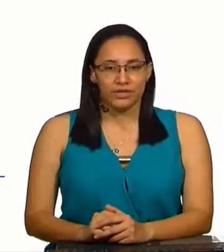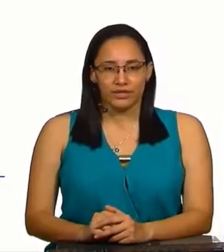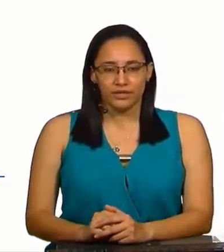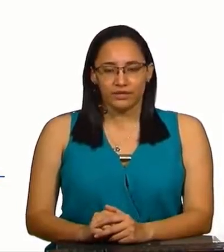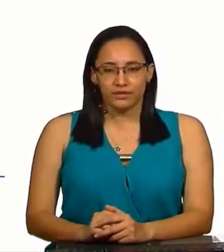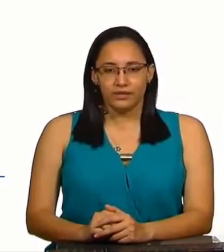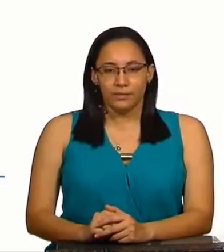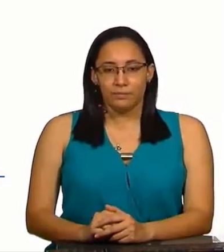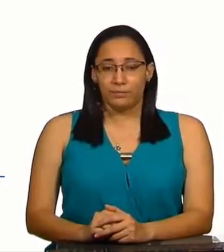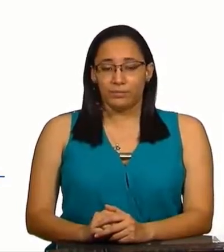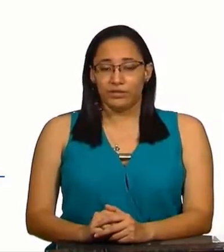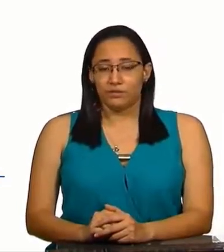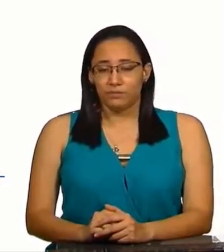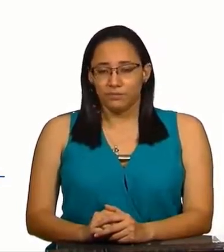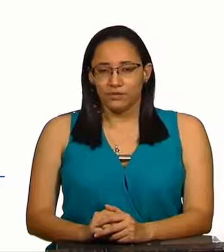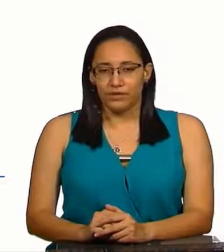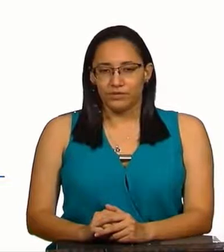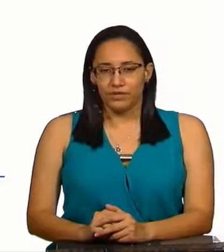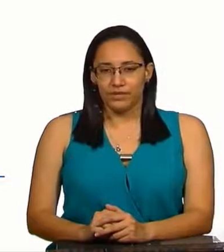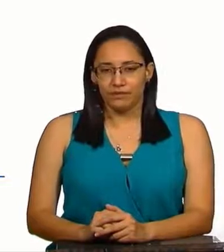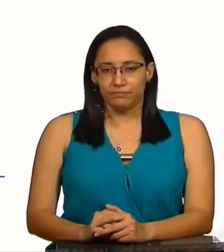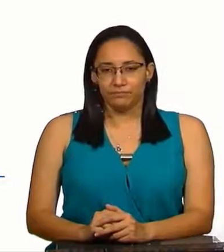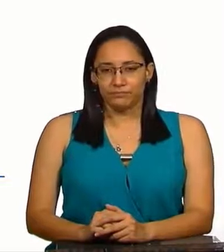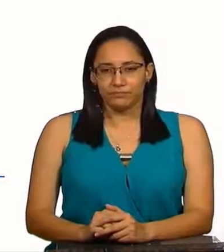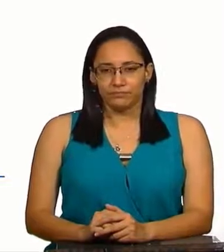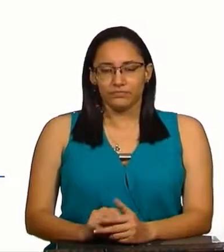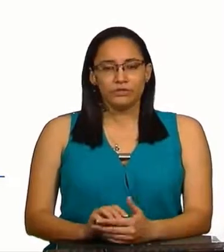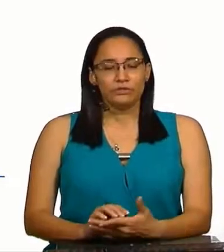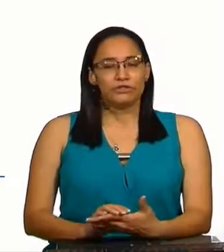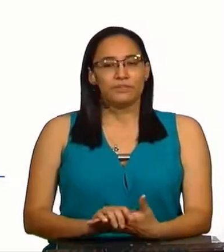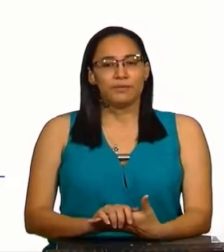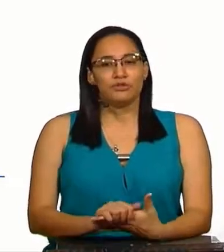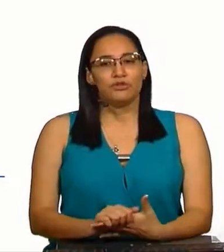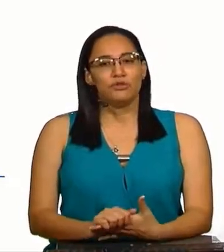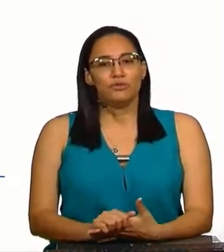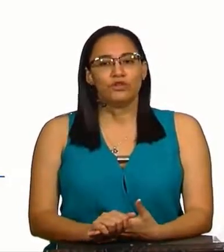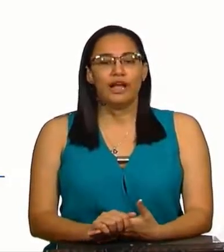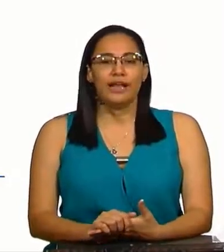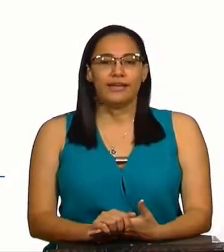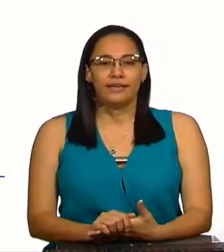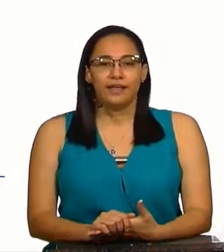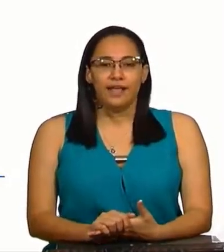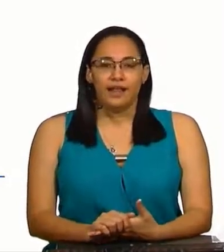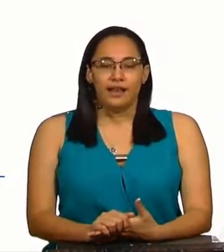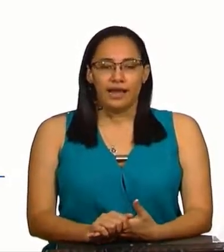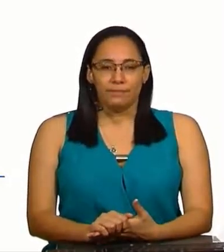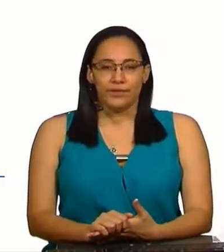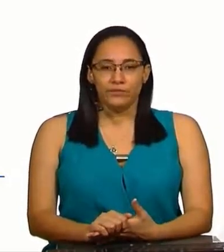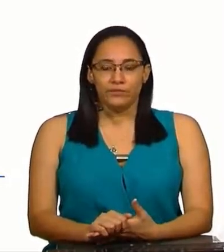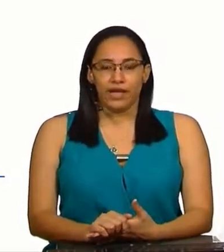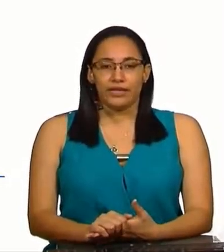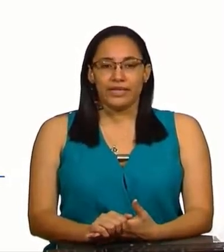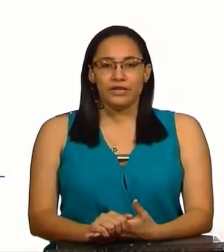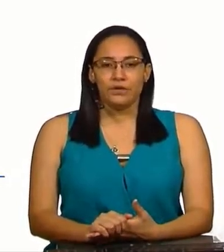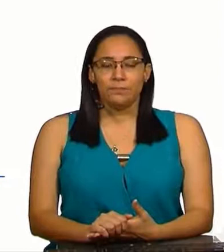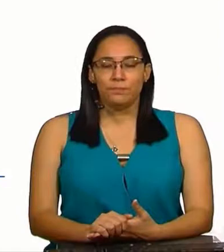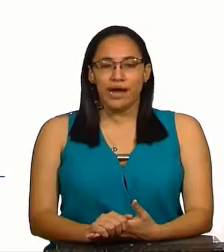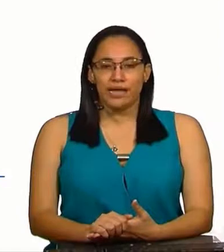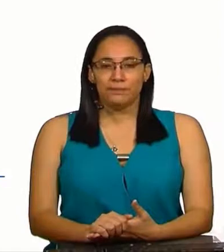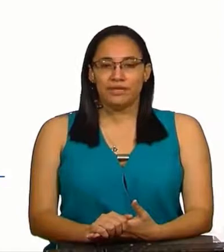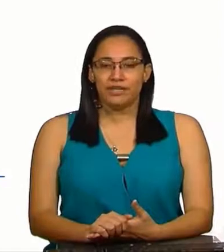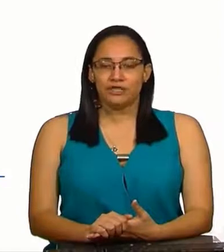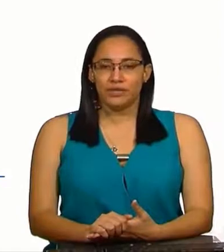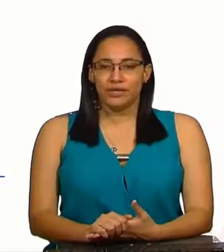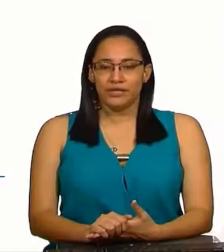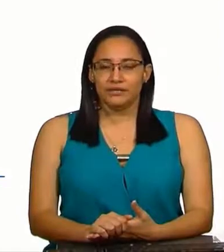a drink? ¿Me puedes comprar una bebida? Entonces vamos todos juntos a leer la pregunta, can you